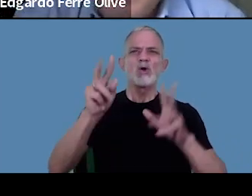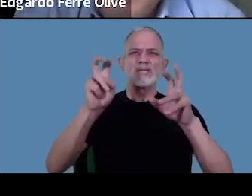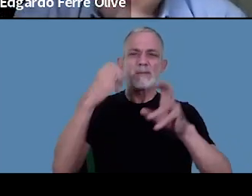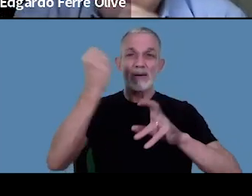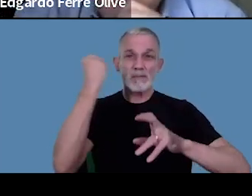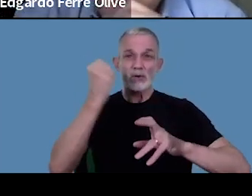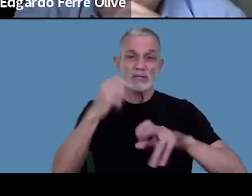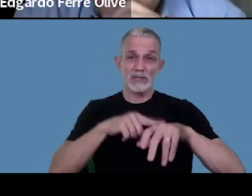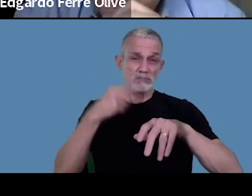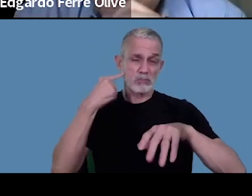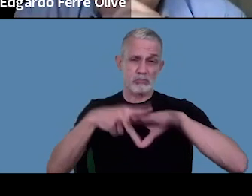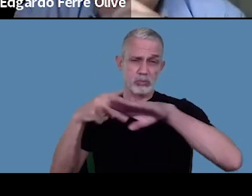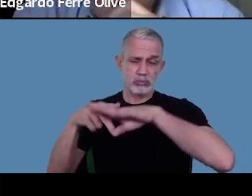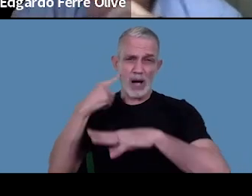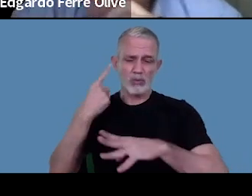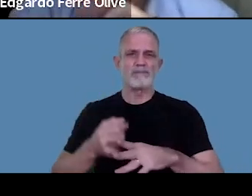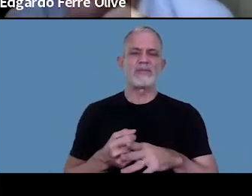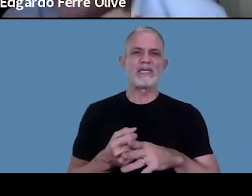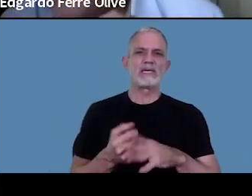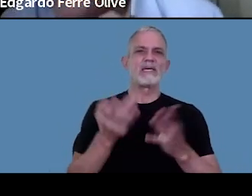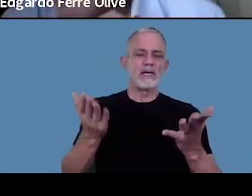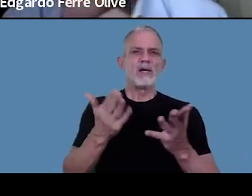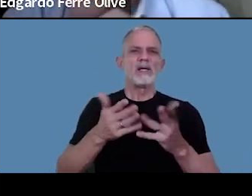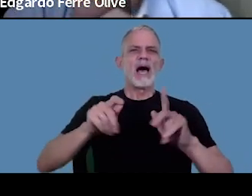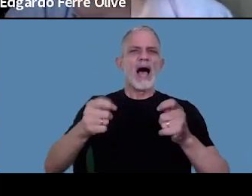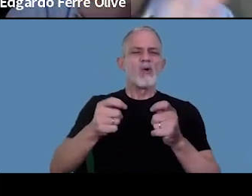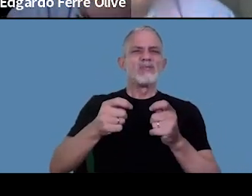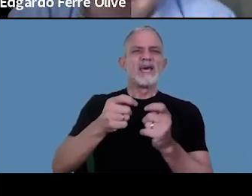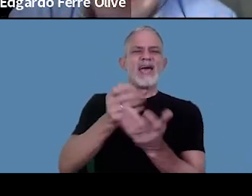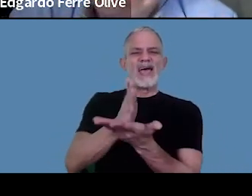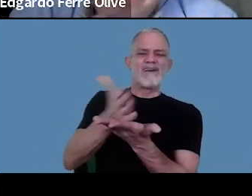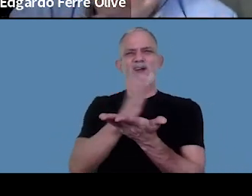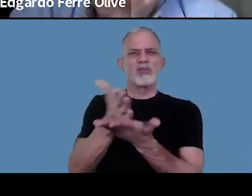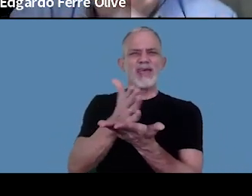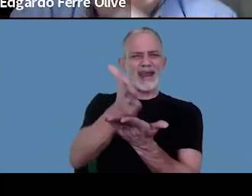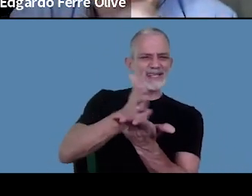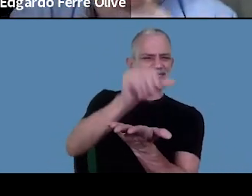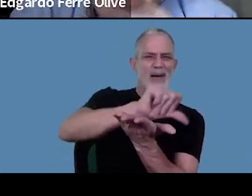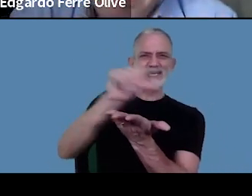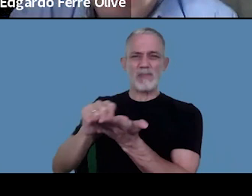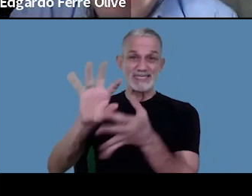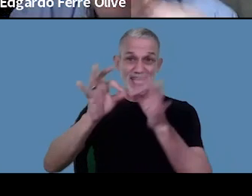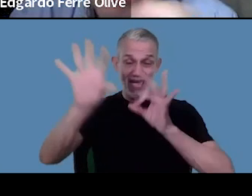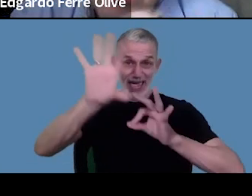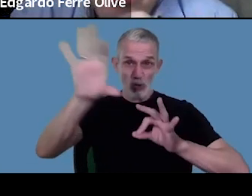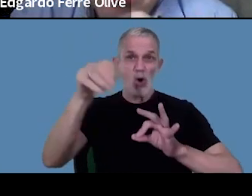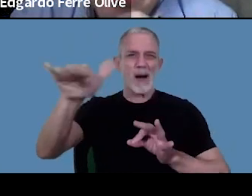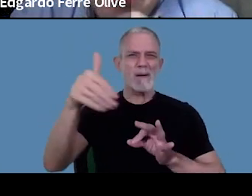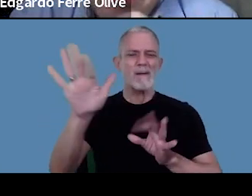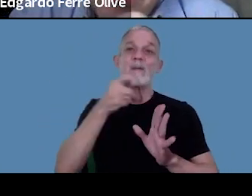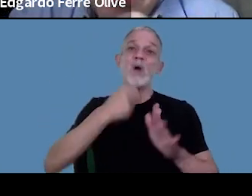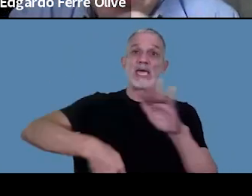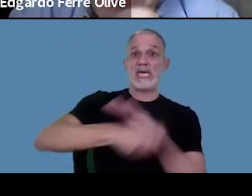se da que en el tema del ajuste fiscal en frontera, que se va a estar dando en Europa para que si las